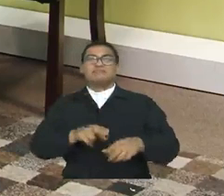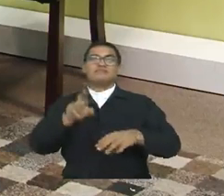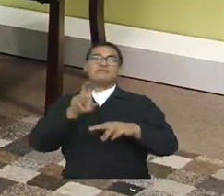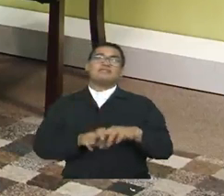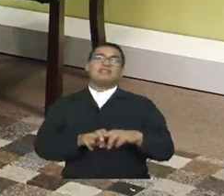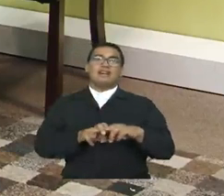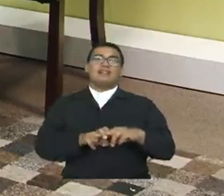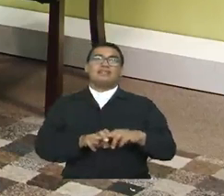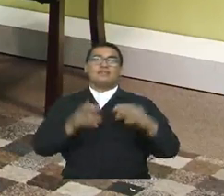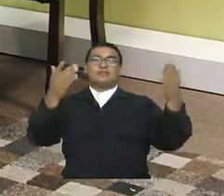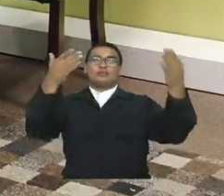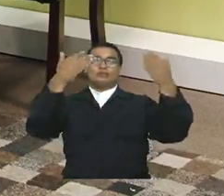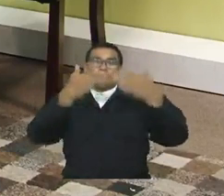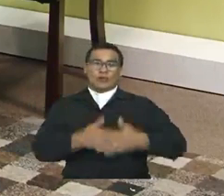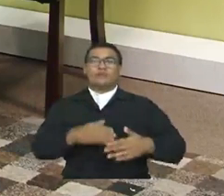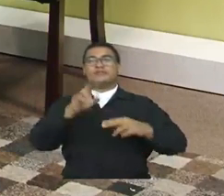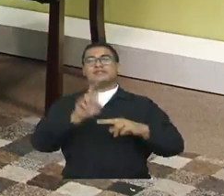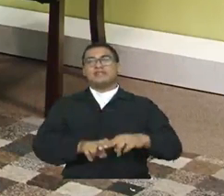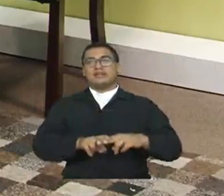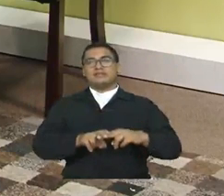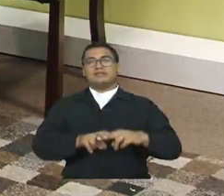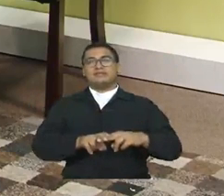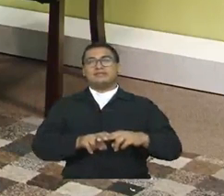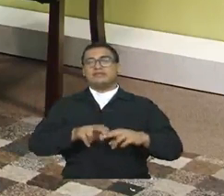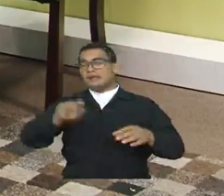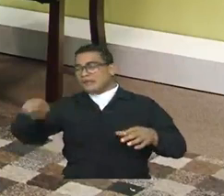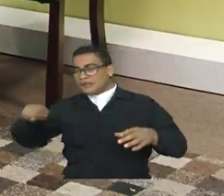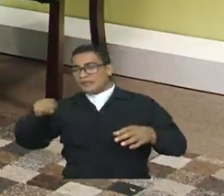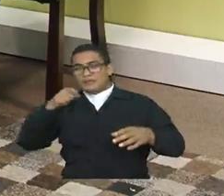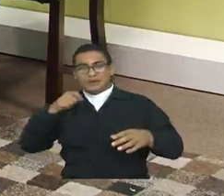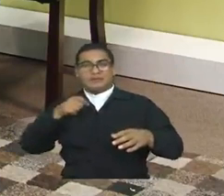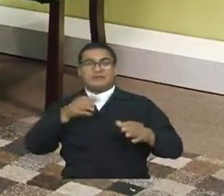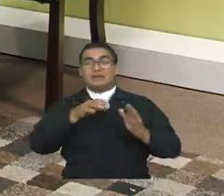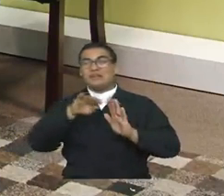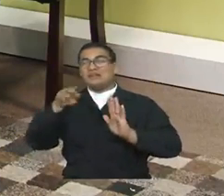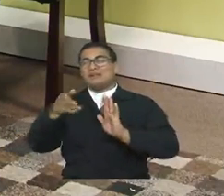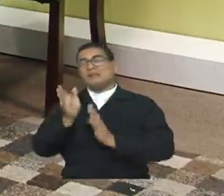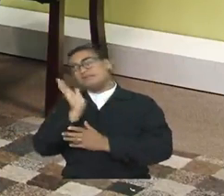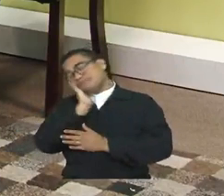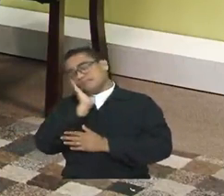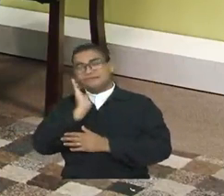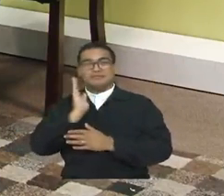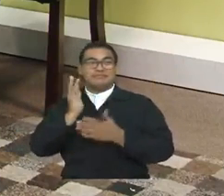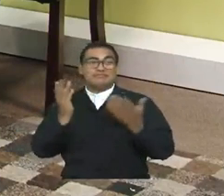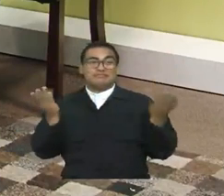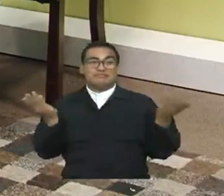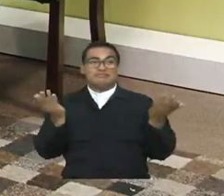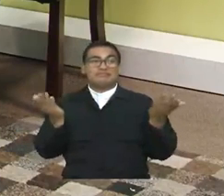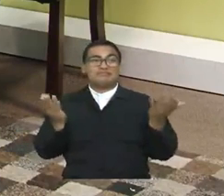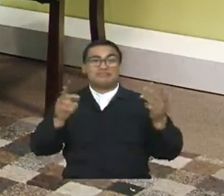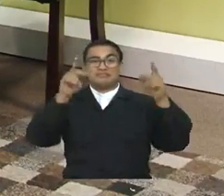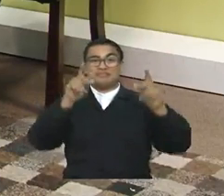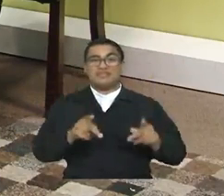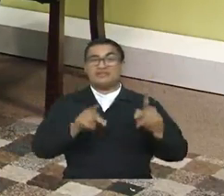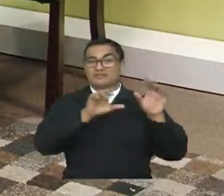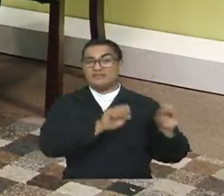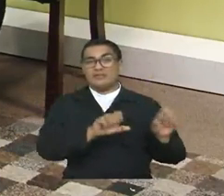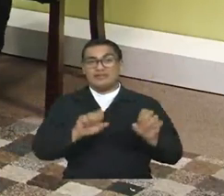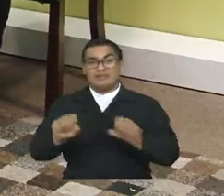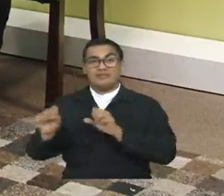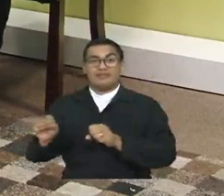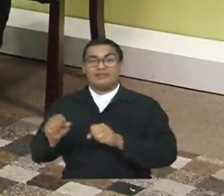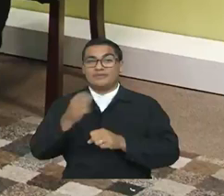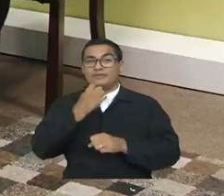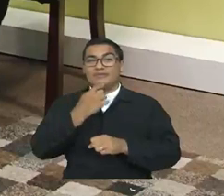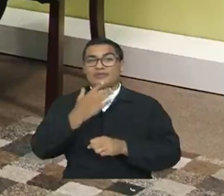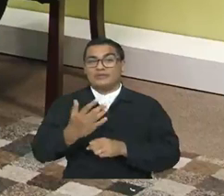en la noche. Y solo se mueve para irse a la cama y a lavarse los dientes. Es una persona ocupada porque, le digo, tiene